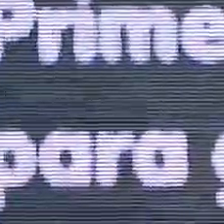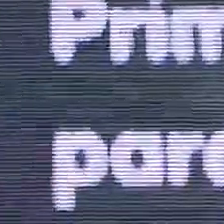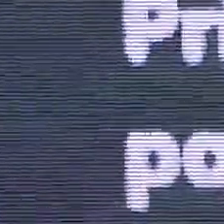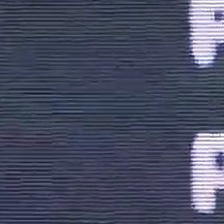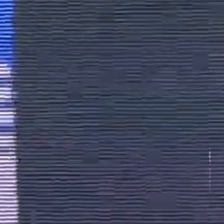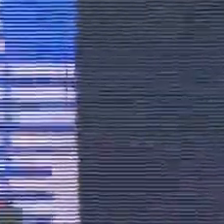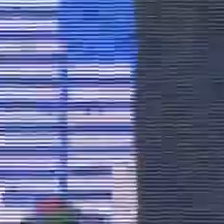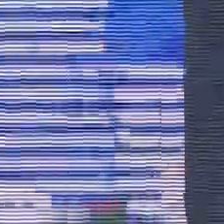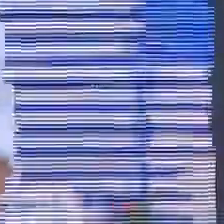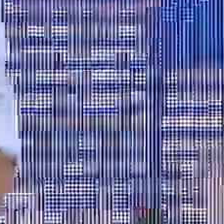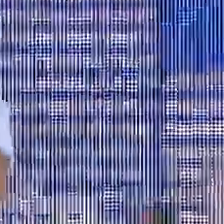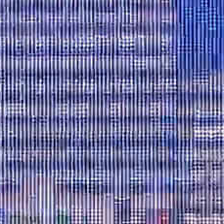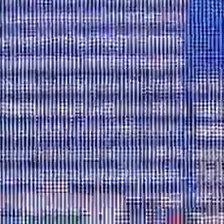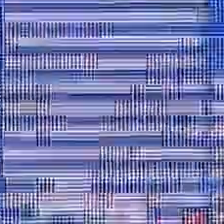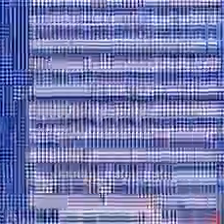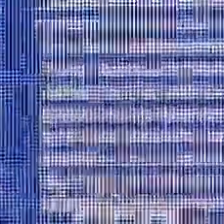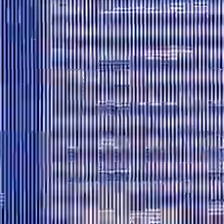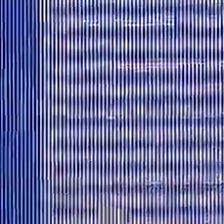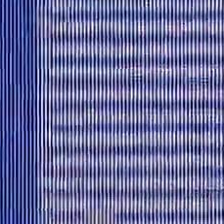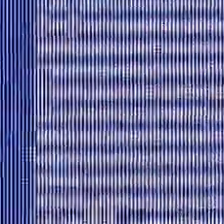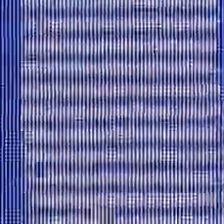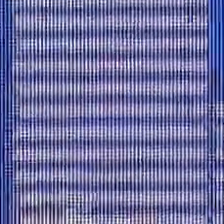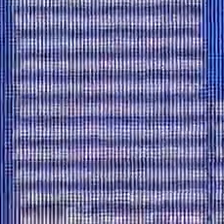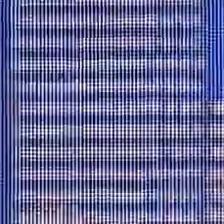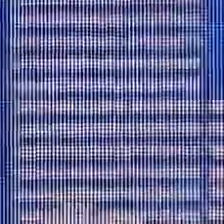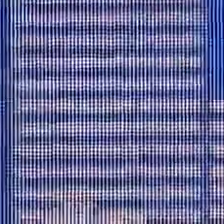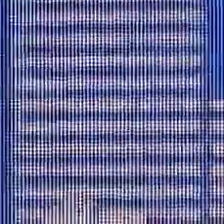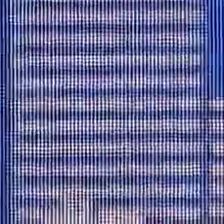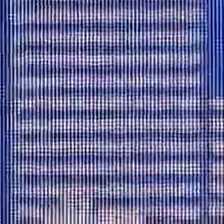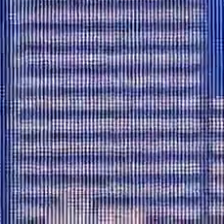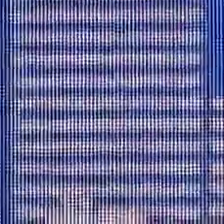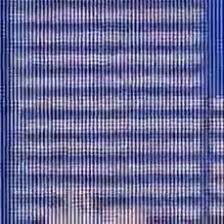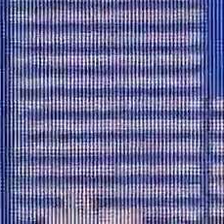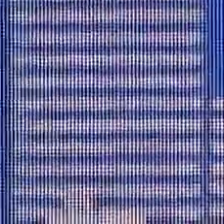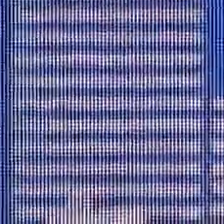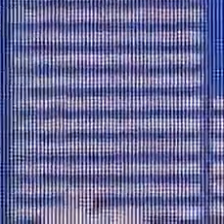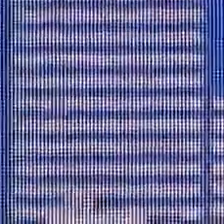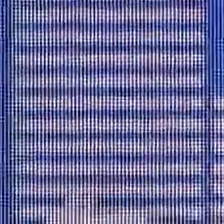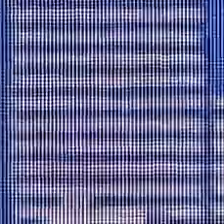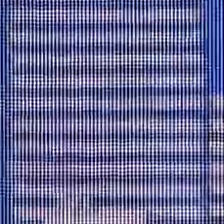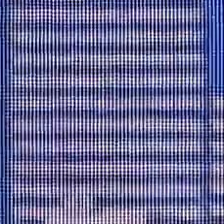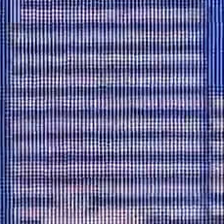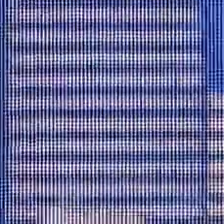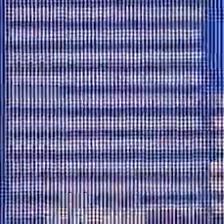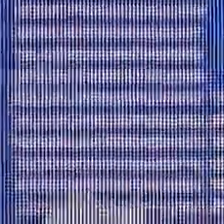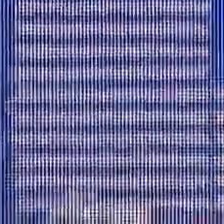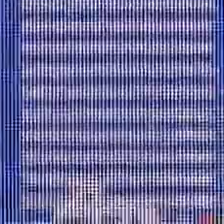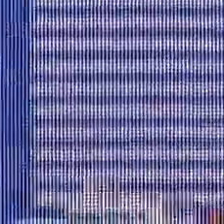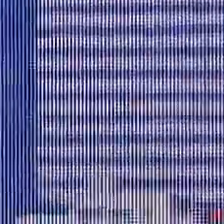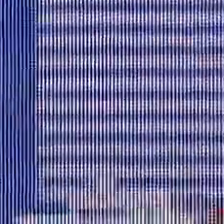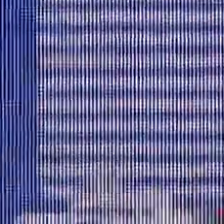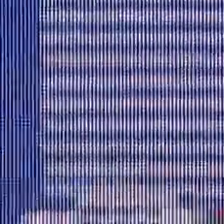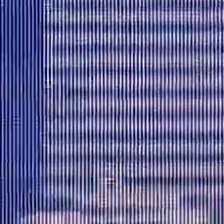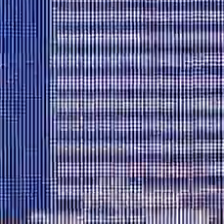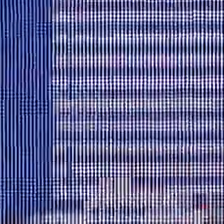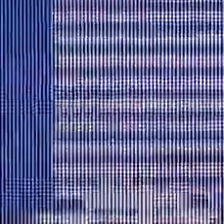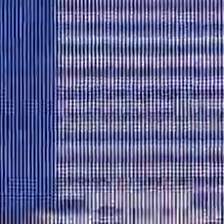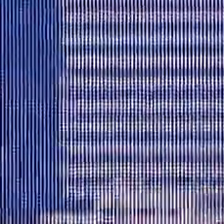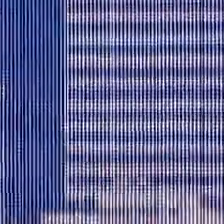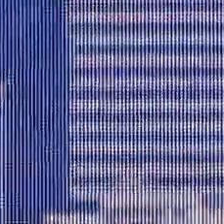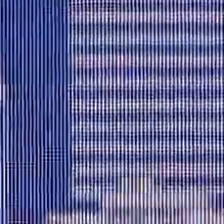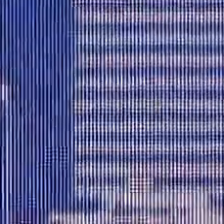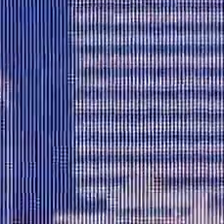siendo la culminación de la desembocadura del río Magdalena. Cuando el